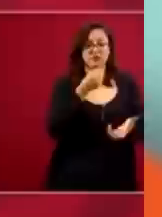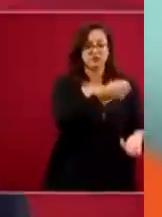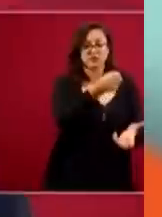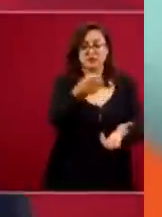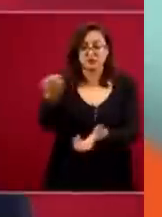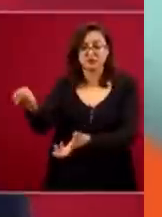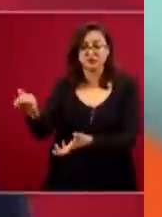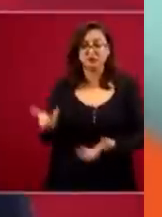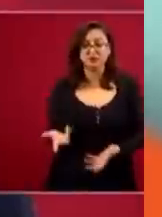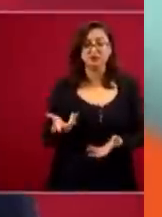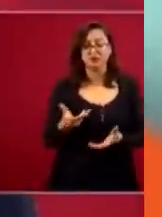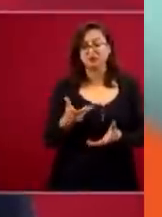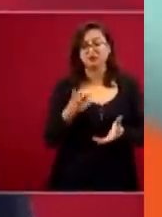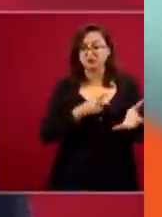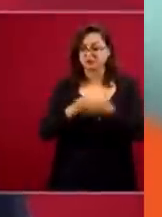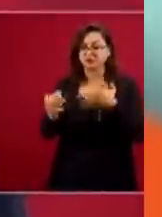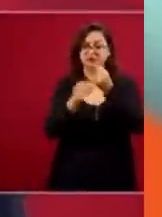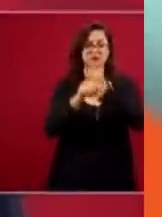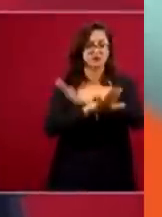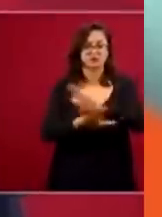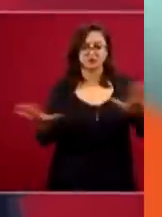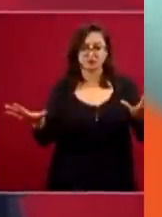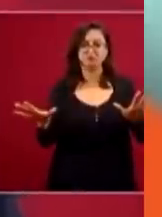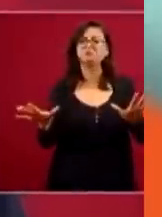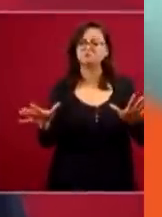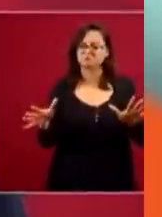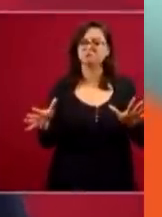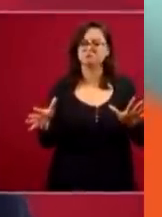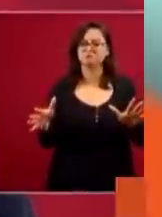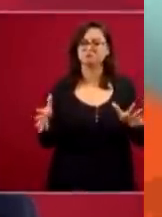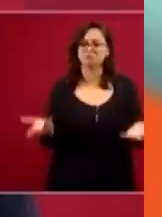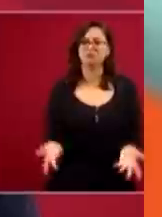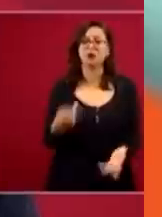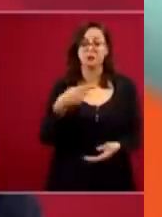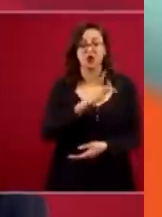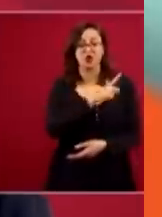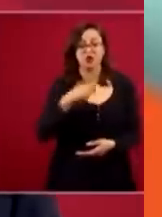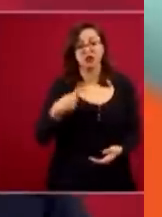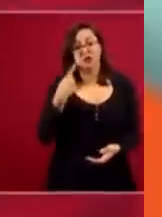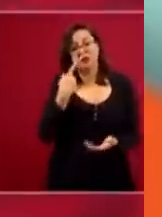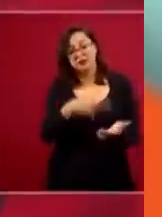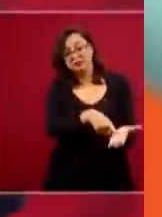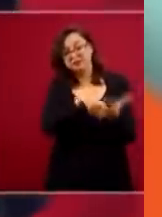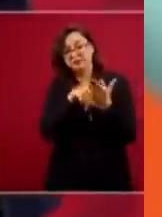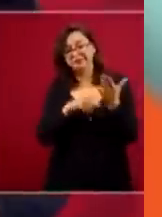para garantizar el derecho a informar, pues tiene una justificación. Además,